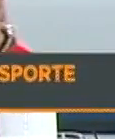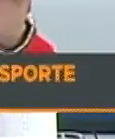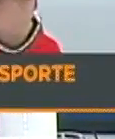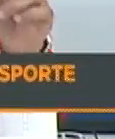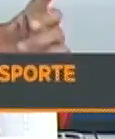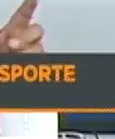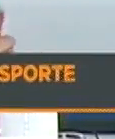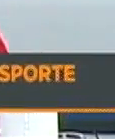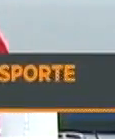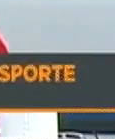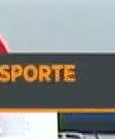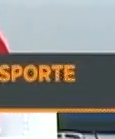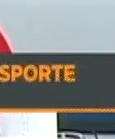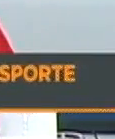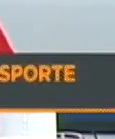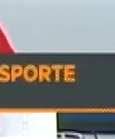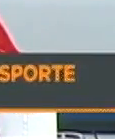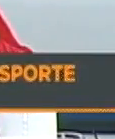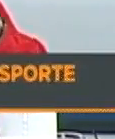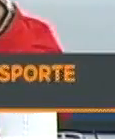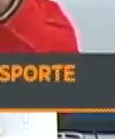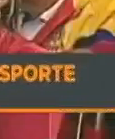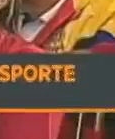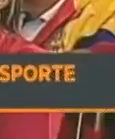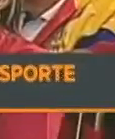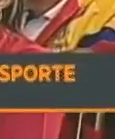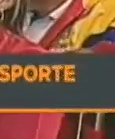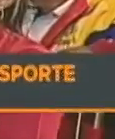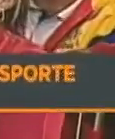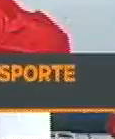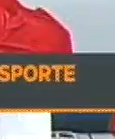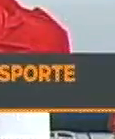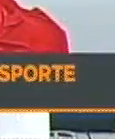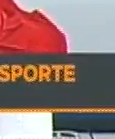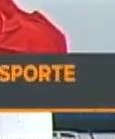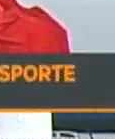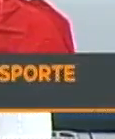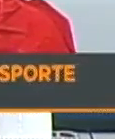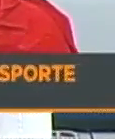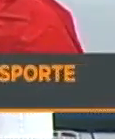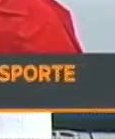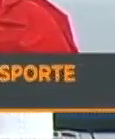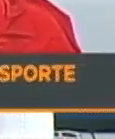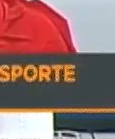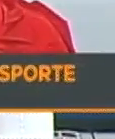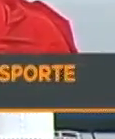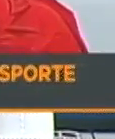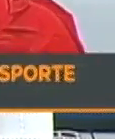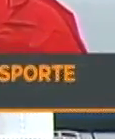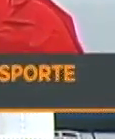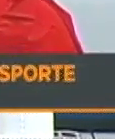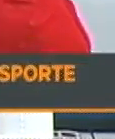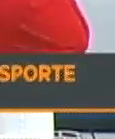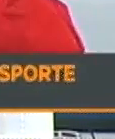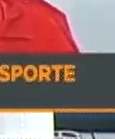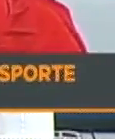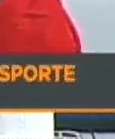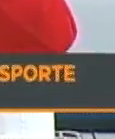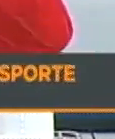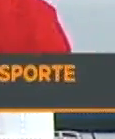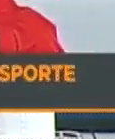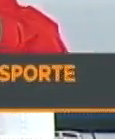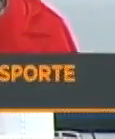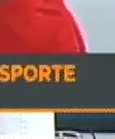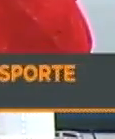Ahora, Isabel, ordene. Tú hiciste una propuesta, quiero que me la especifiques un poco mejor, sobre el carné de la patria.